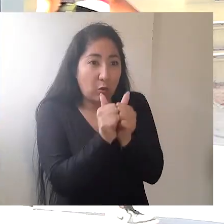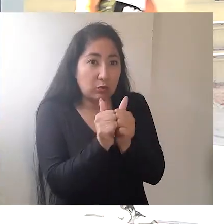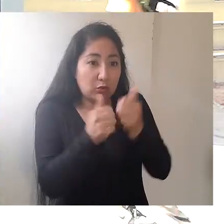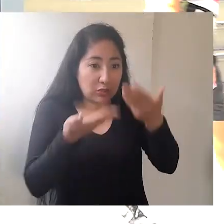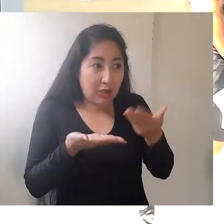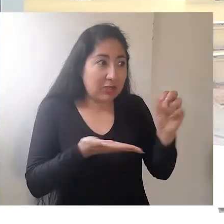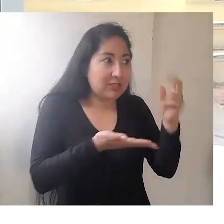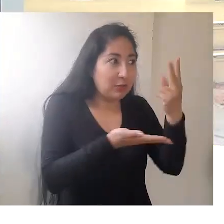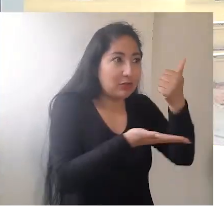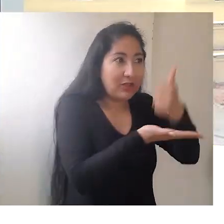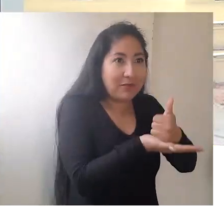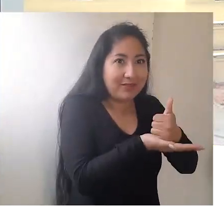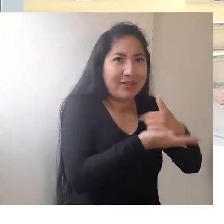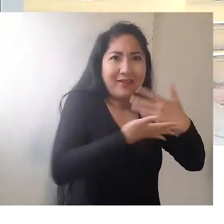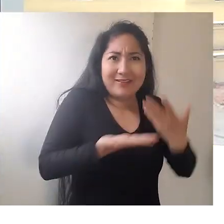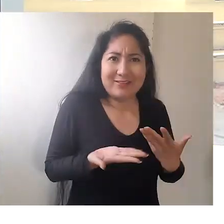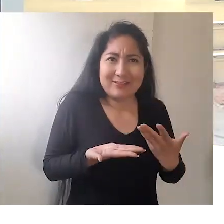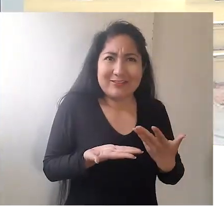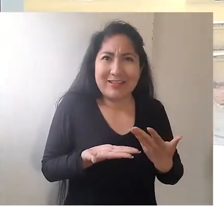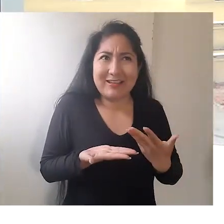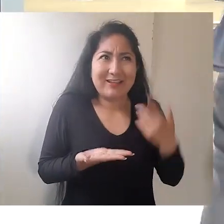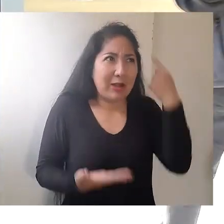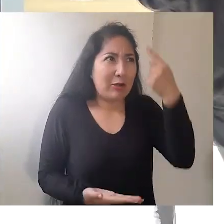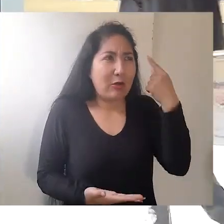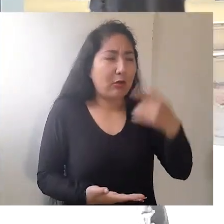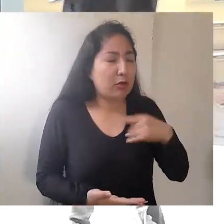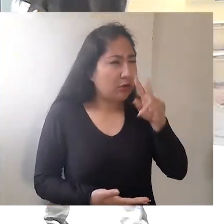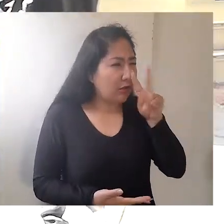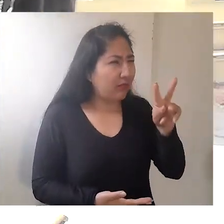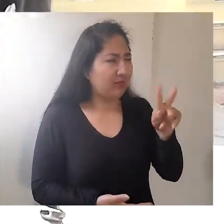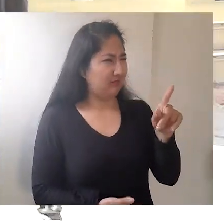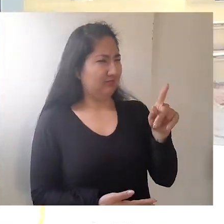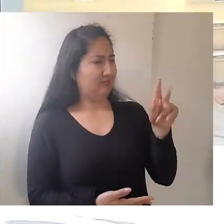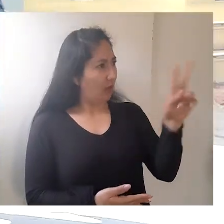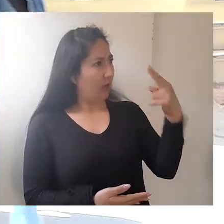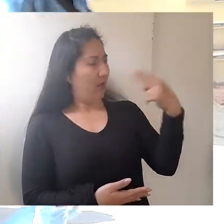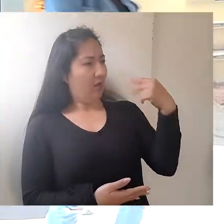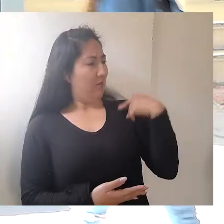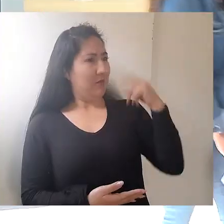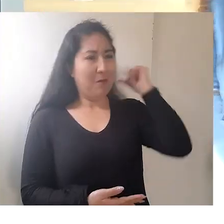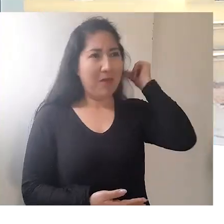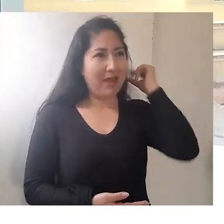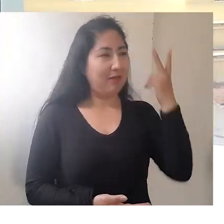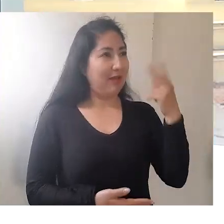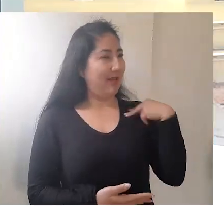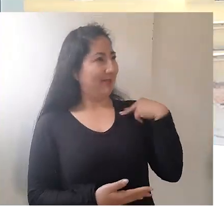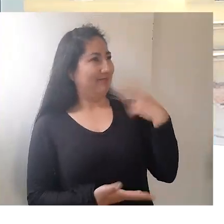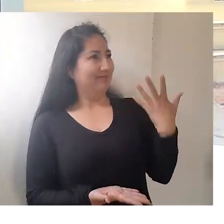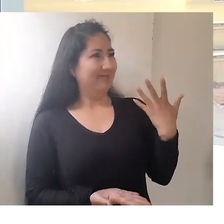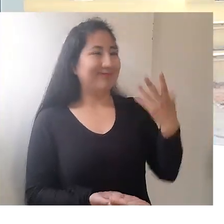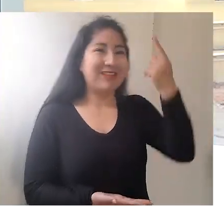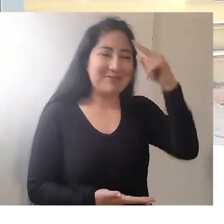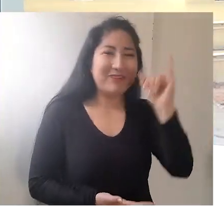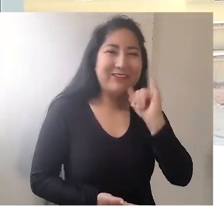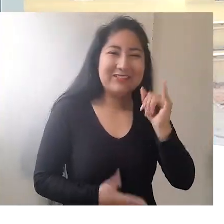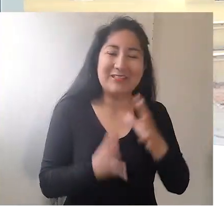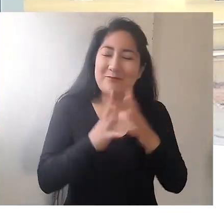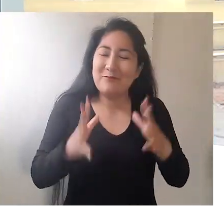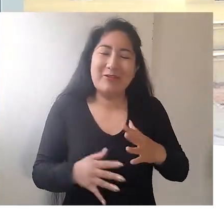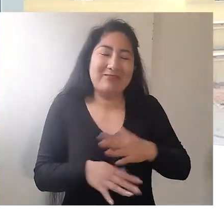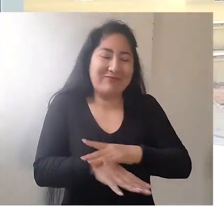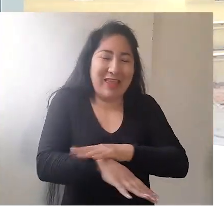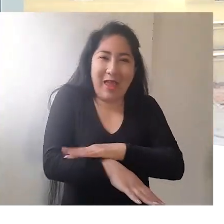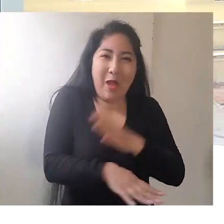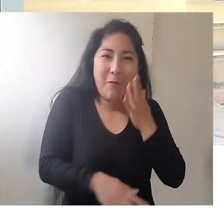estudiamos el primer semestre juntos y ahorita empezamos el segundo. Entonces, loco, de hecho no los reconocí, me reconocieron que a mí por el cabello,